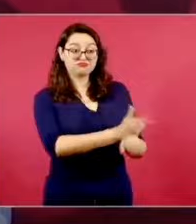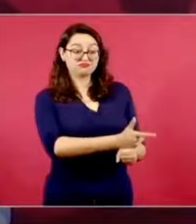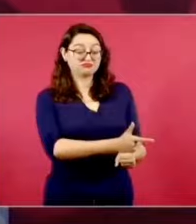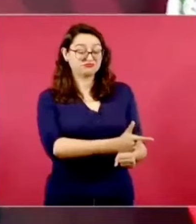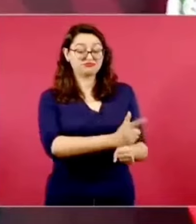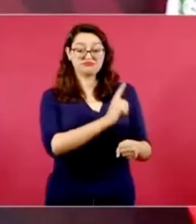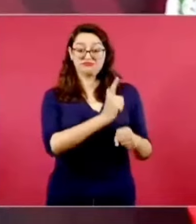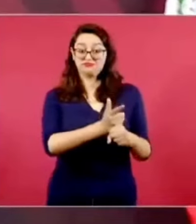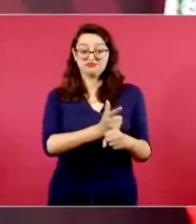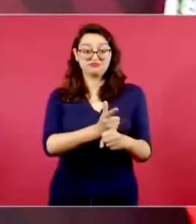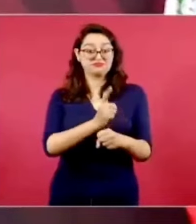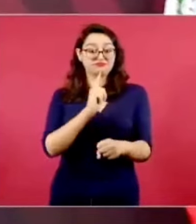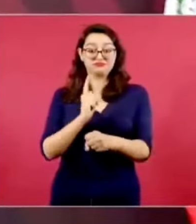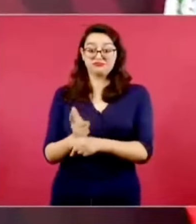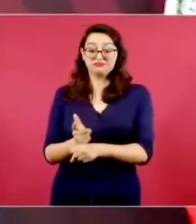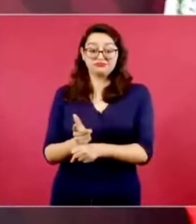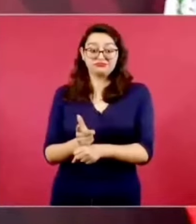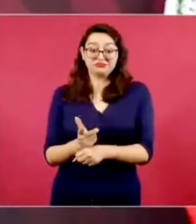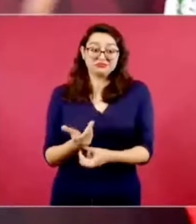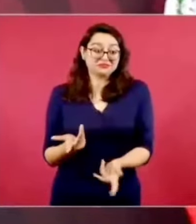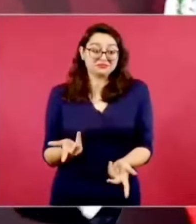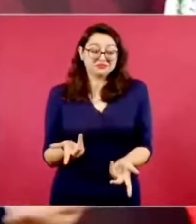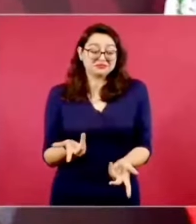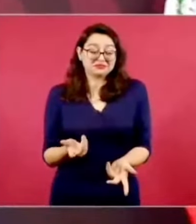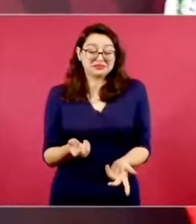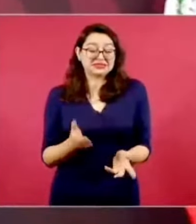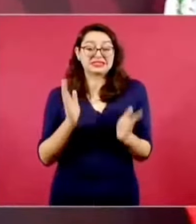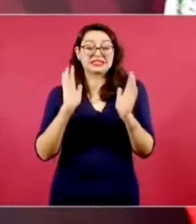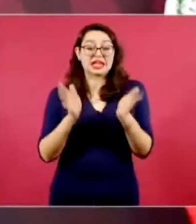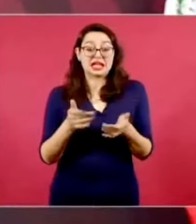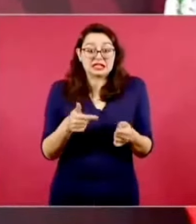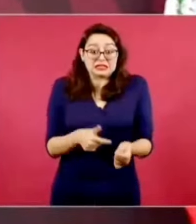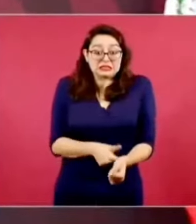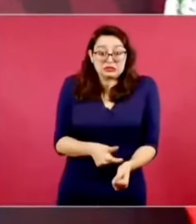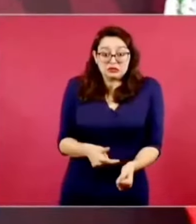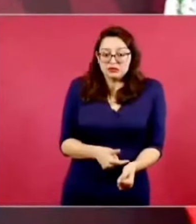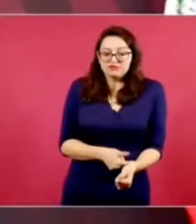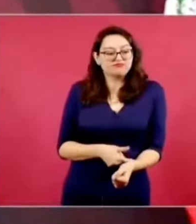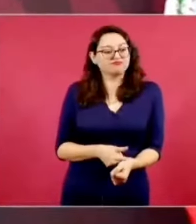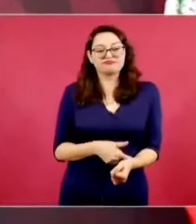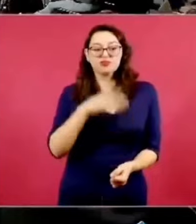identidades lo que realmente somos